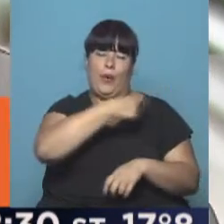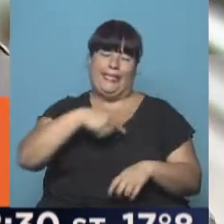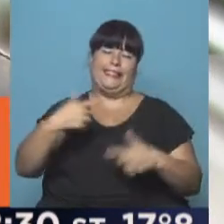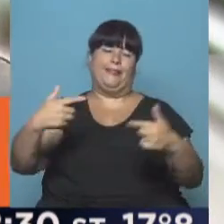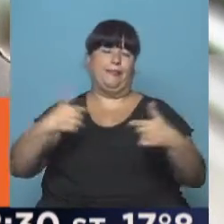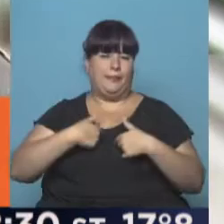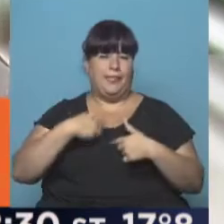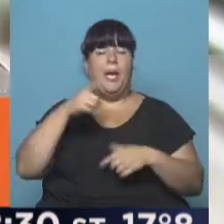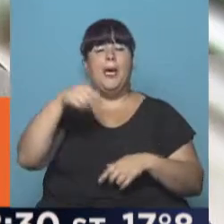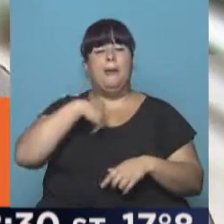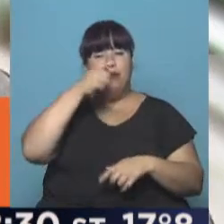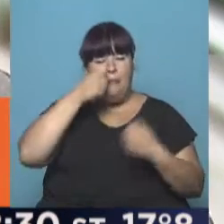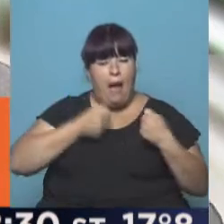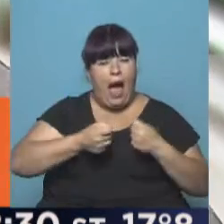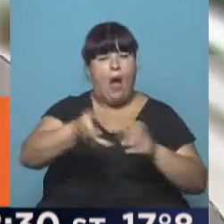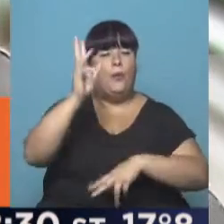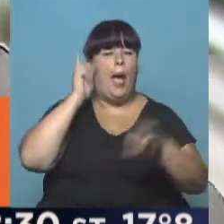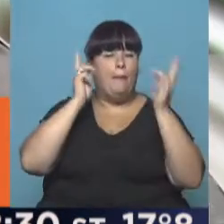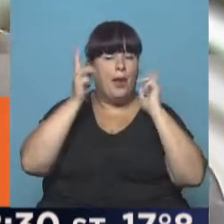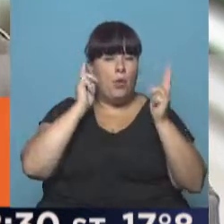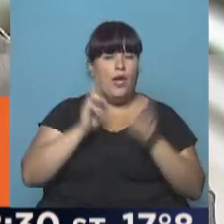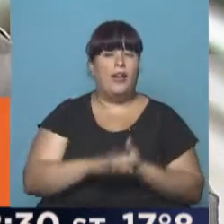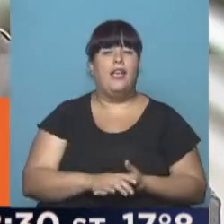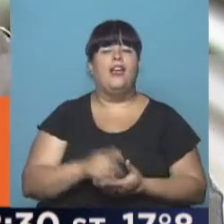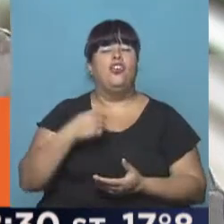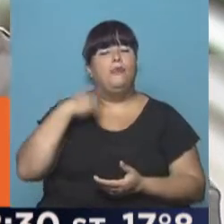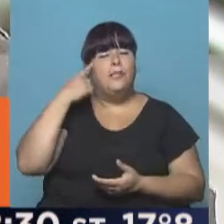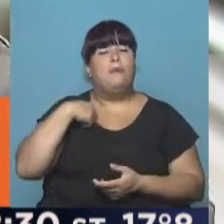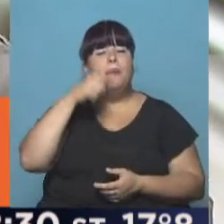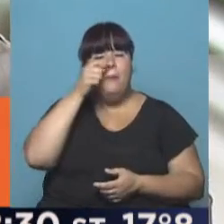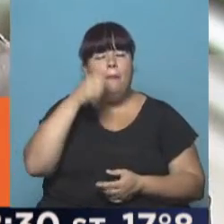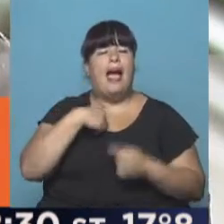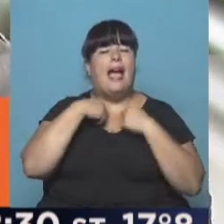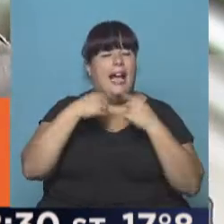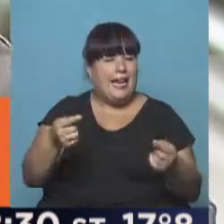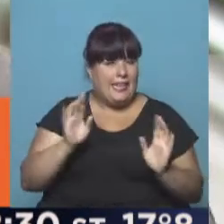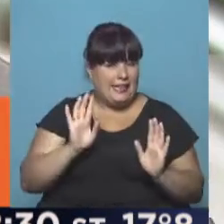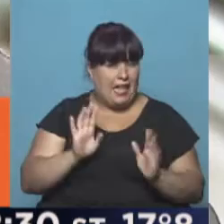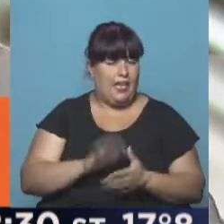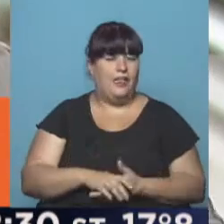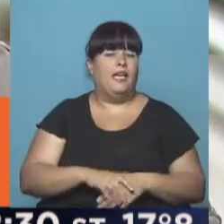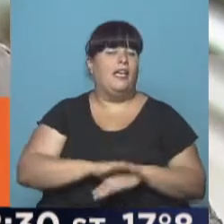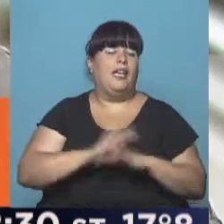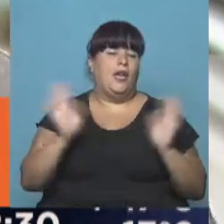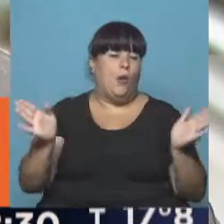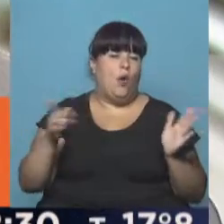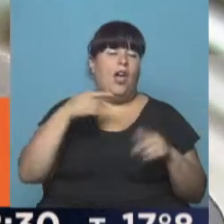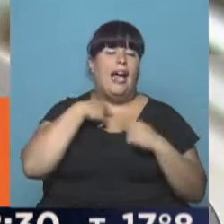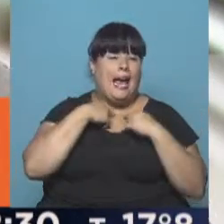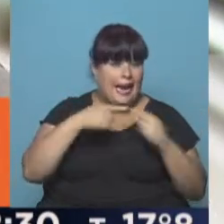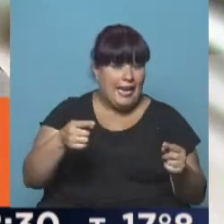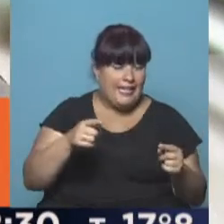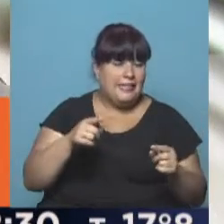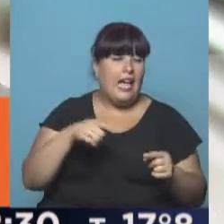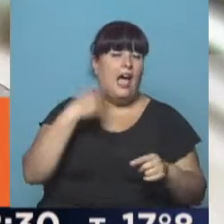mi papá sale con el auto para peluquería y tengo entendido mi papá les pegó un grito y bueno a raíz del gritos